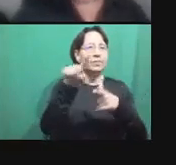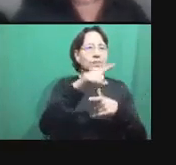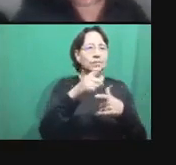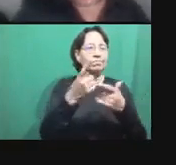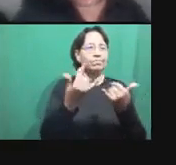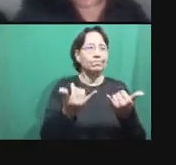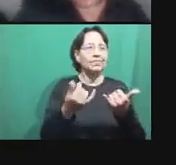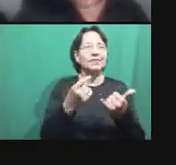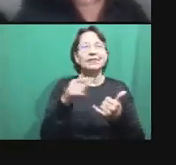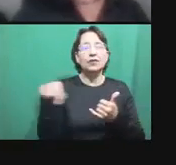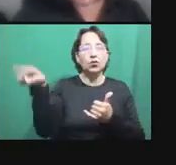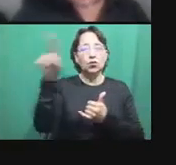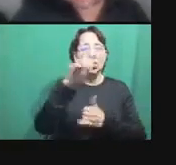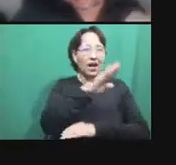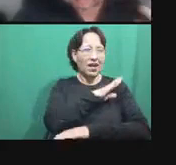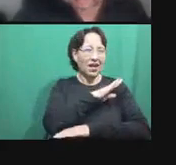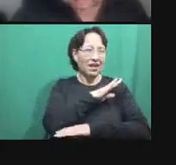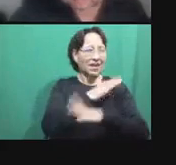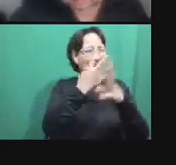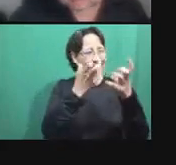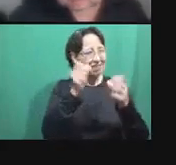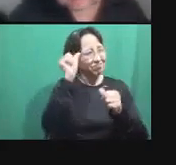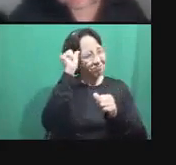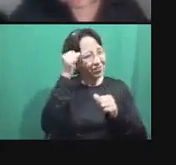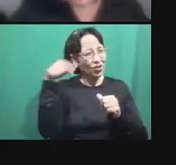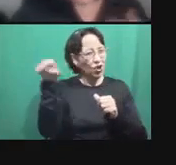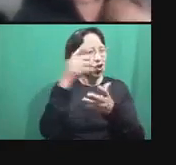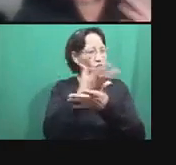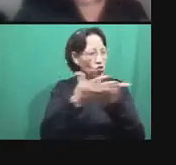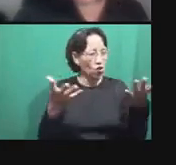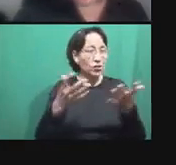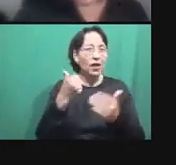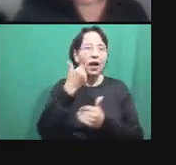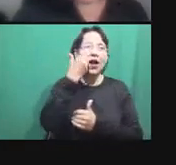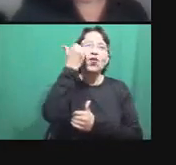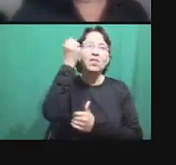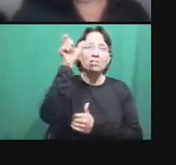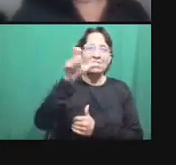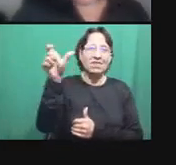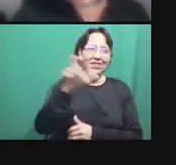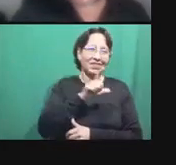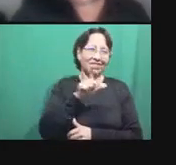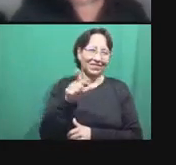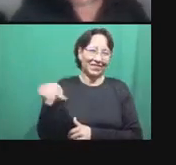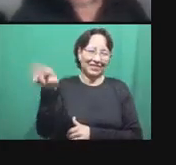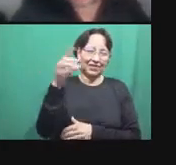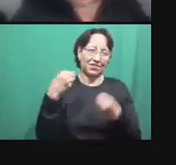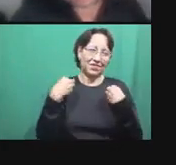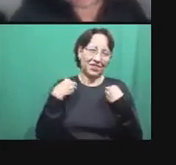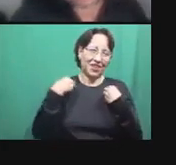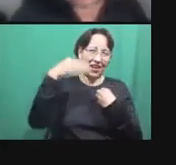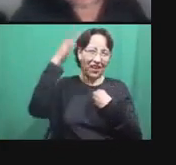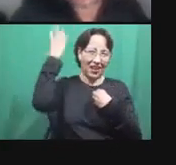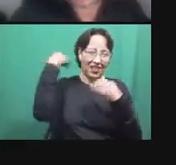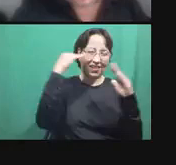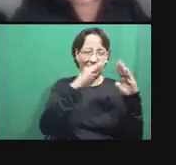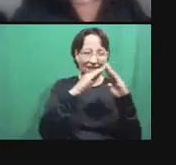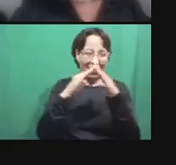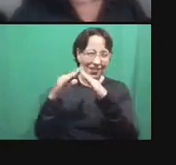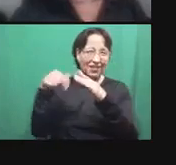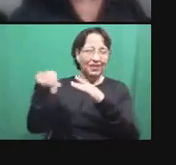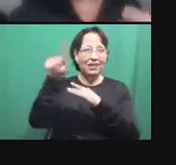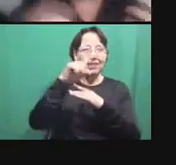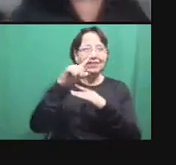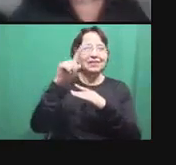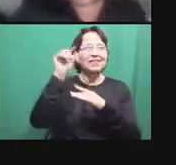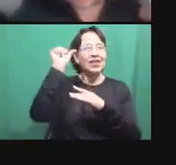la alcaldía realizar, de tal manera que eran los adultos mayores quienes habilitaban sus casas y sus memorias de sus álbumes familiares